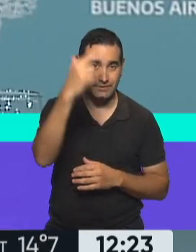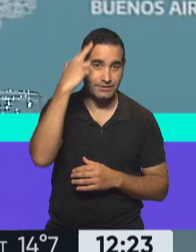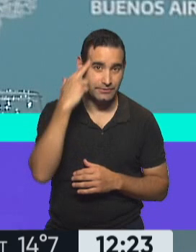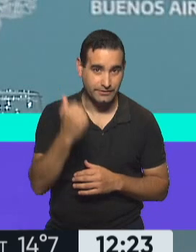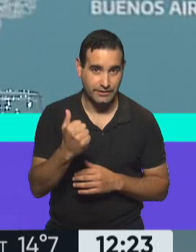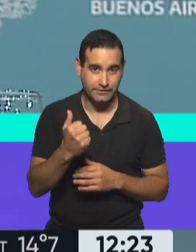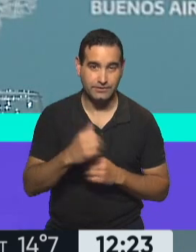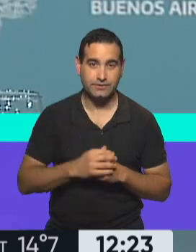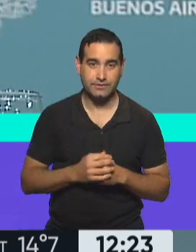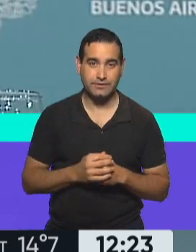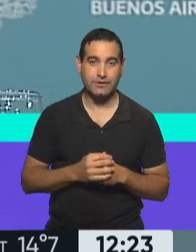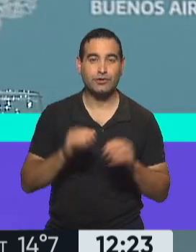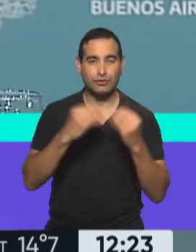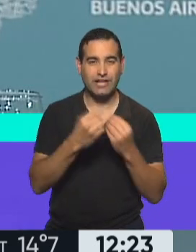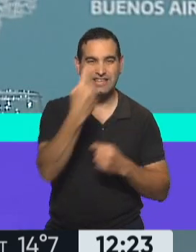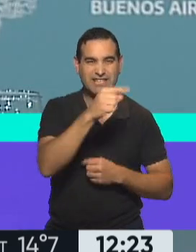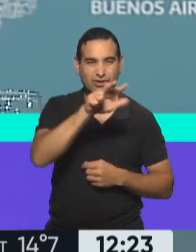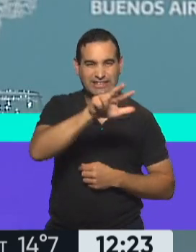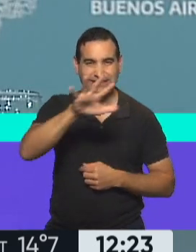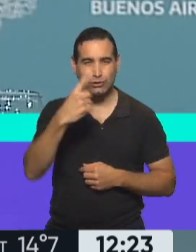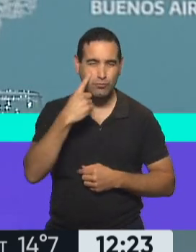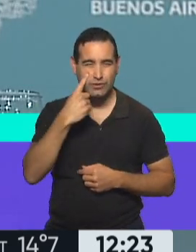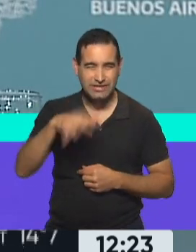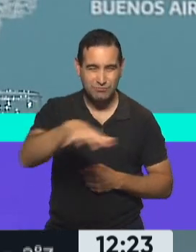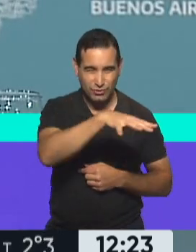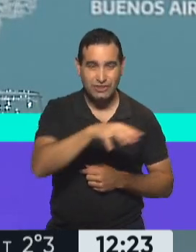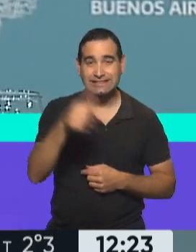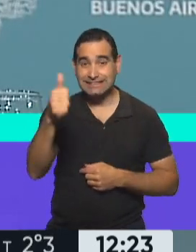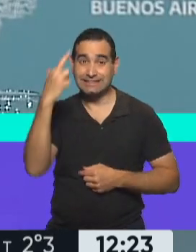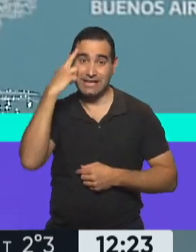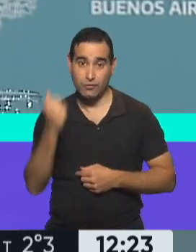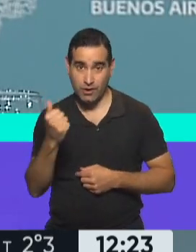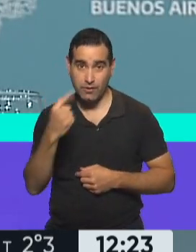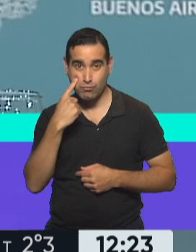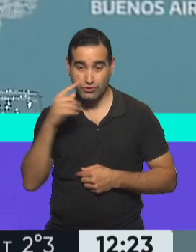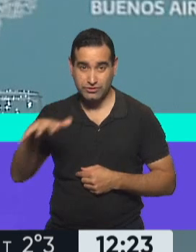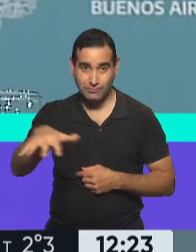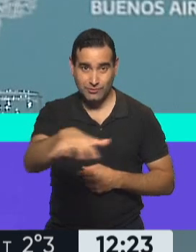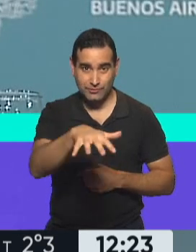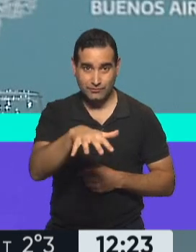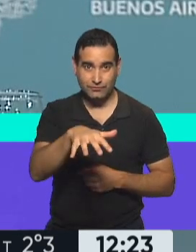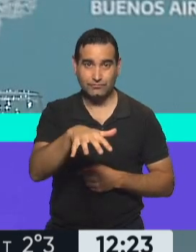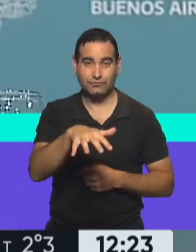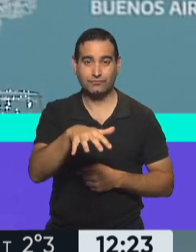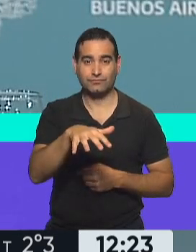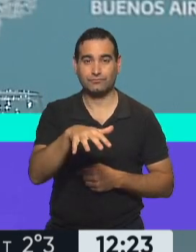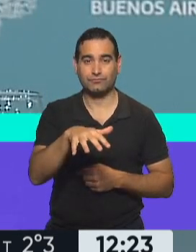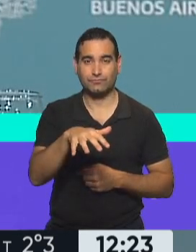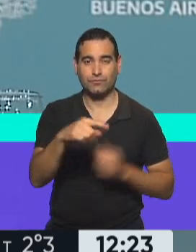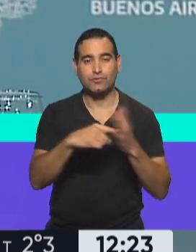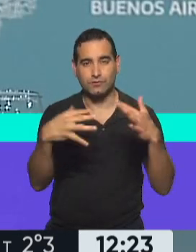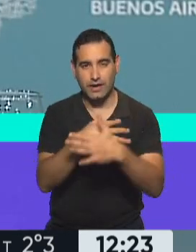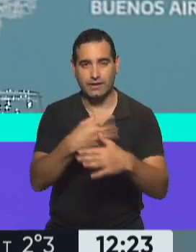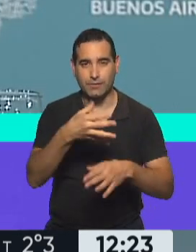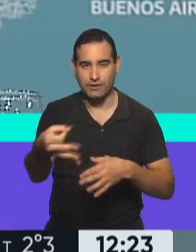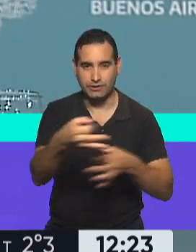69 de los 135 municipios de la provincia de Buenos Aires, con todas las ciudades que lo